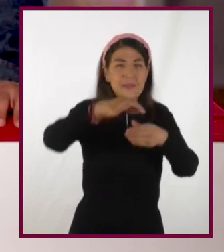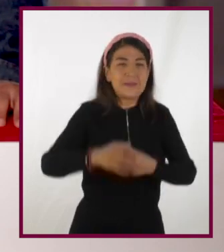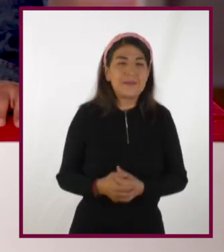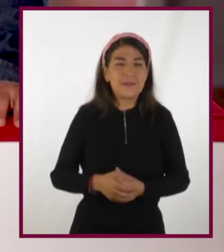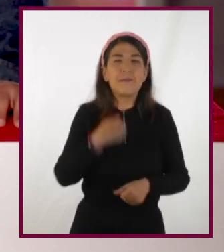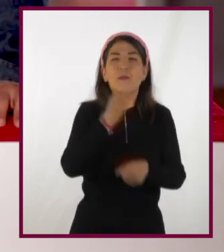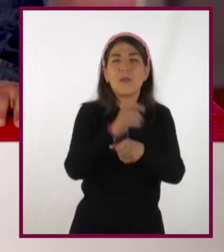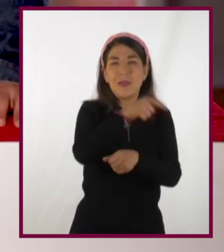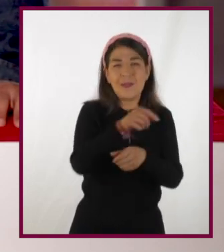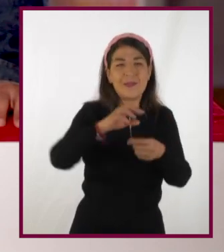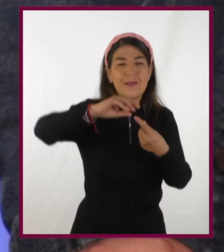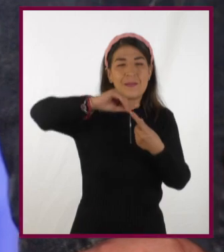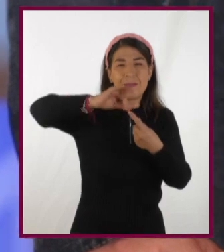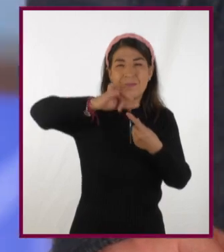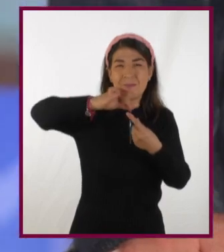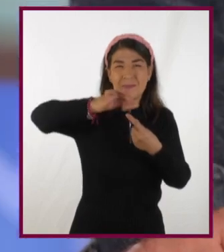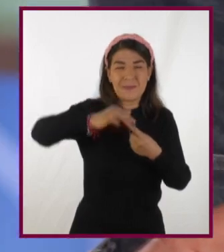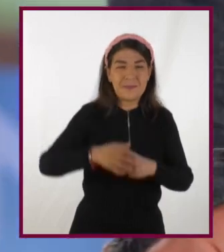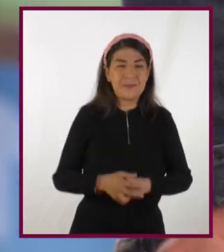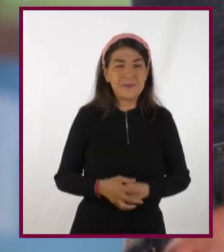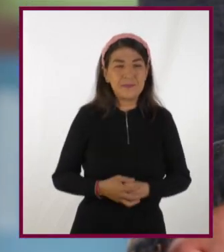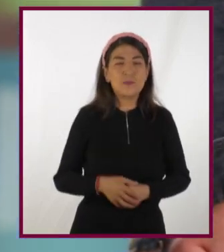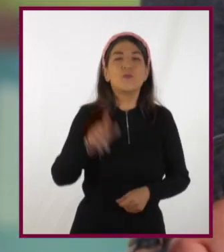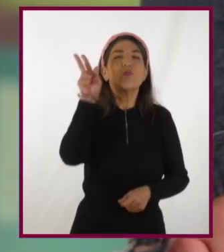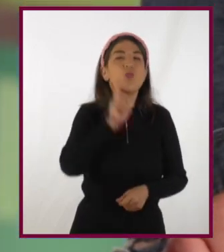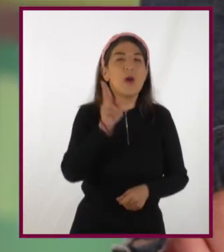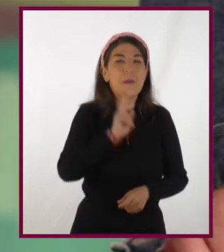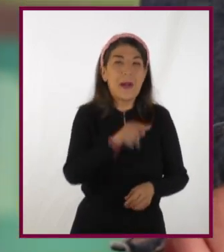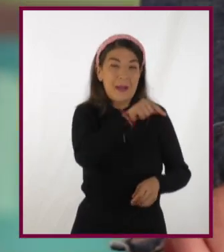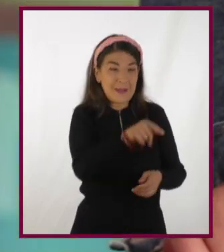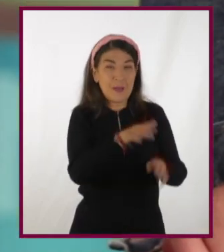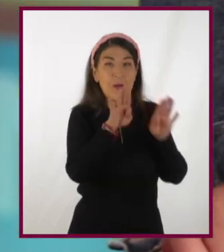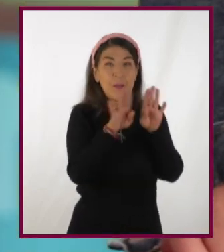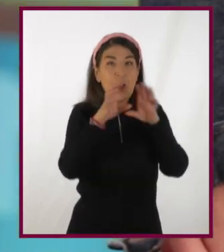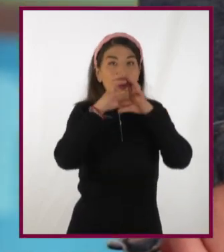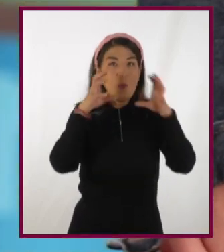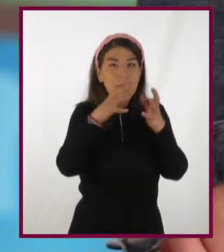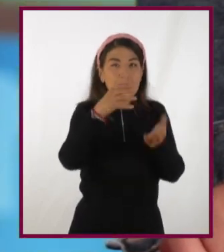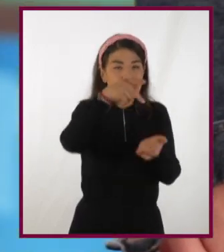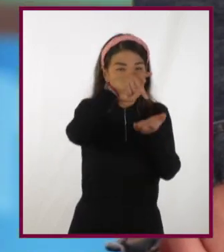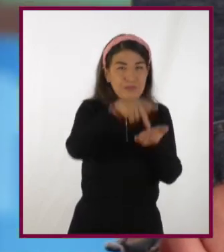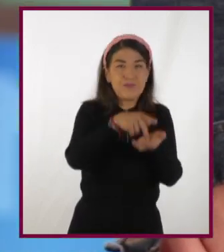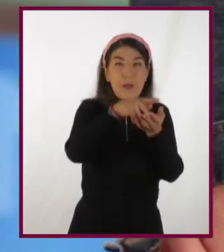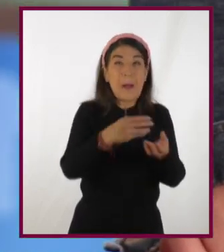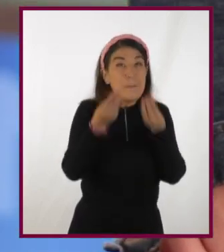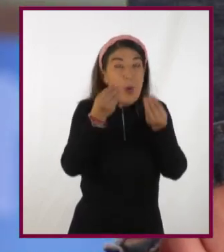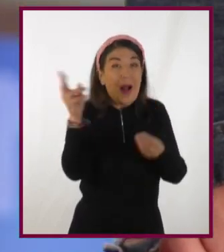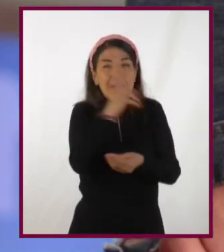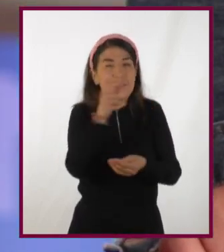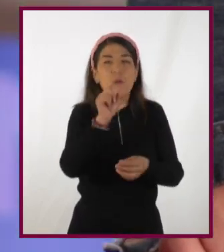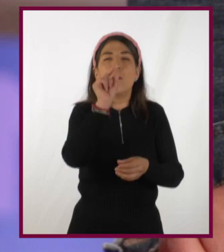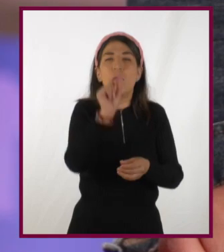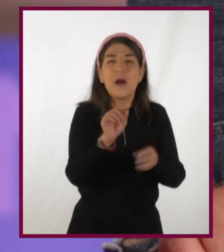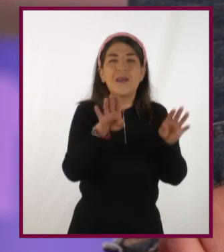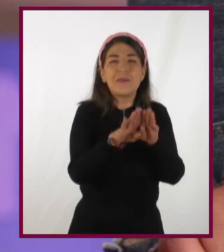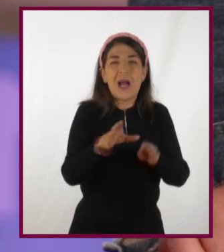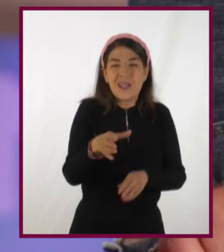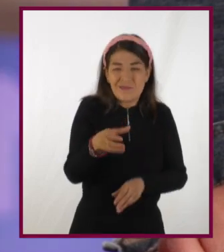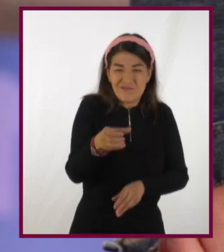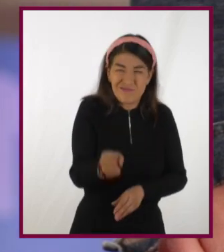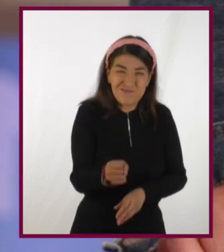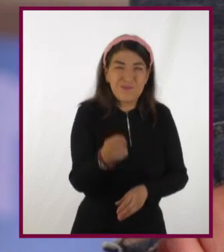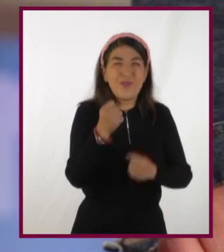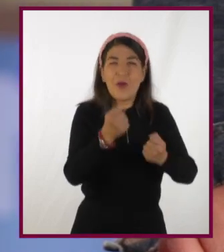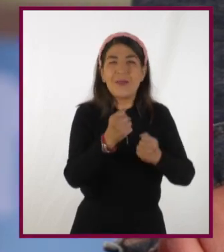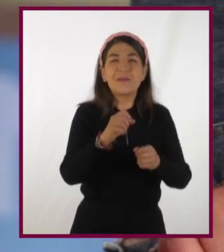este caso vamos a usar una tuerca. Vamos a hacer pruebas para que el globo flote, pero que no tenga tanto aire como para que tengamos que oprimir la